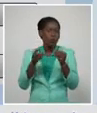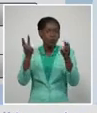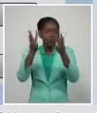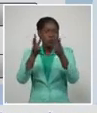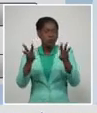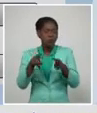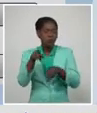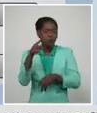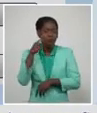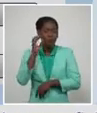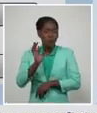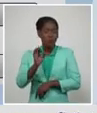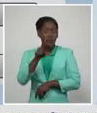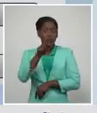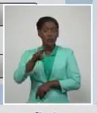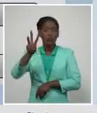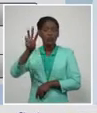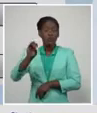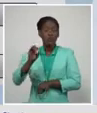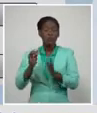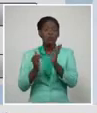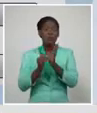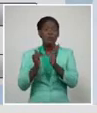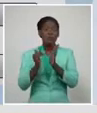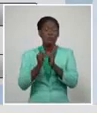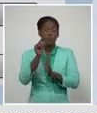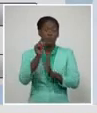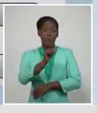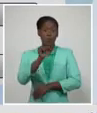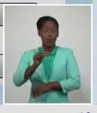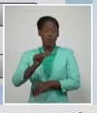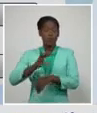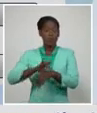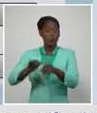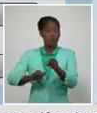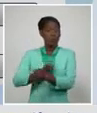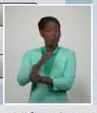de 130 millones, hasta anoche